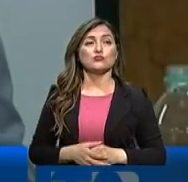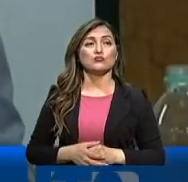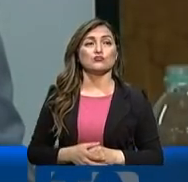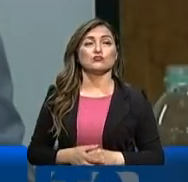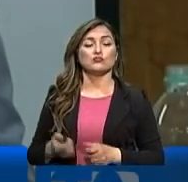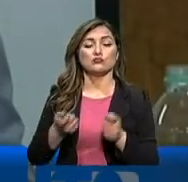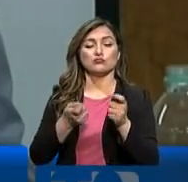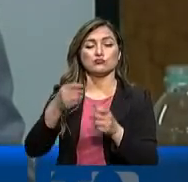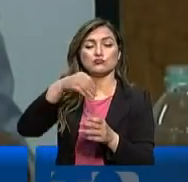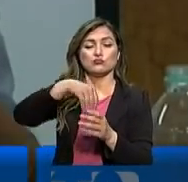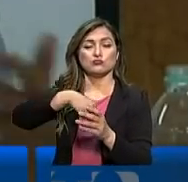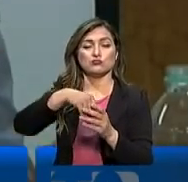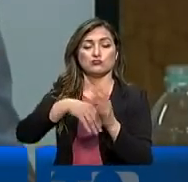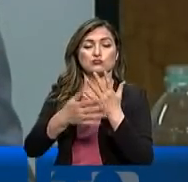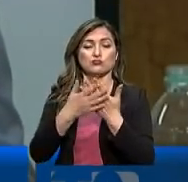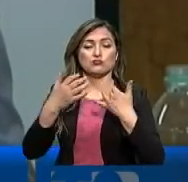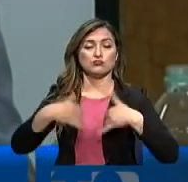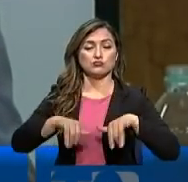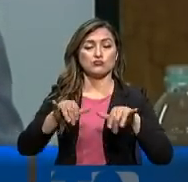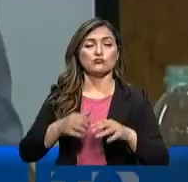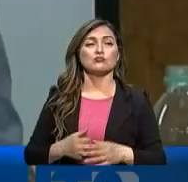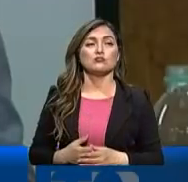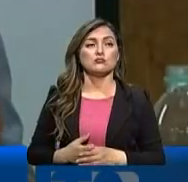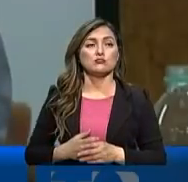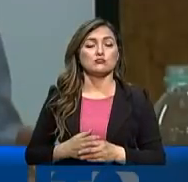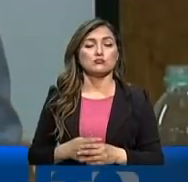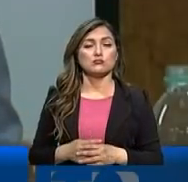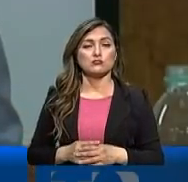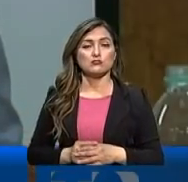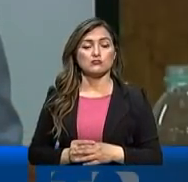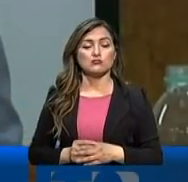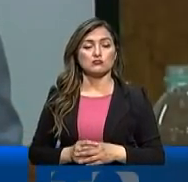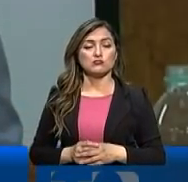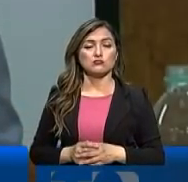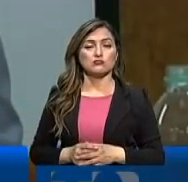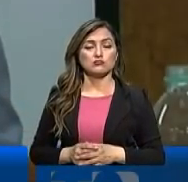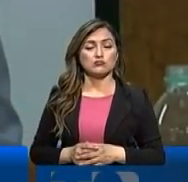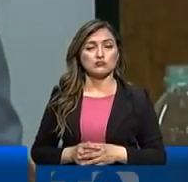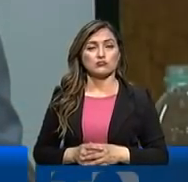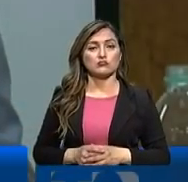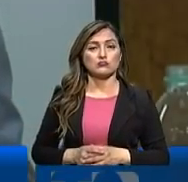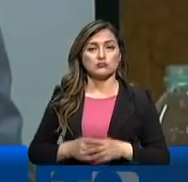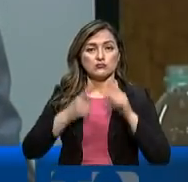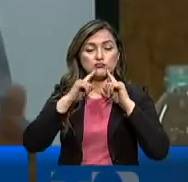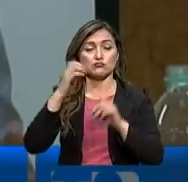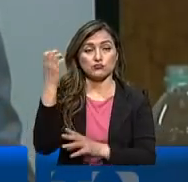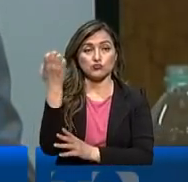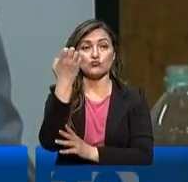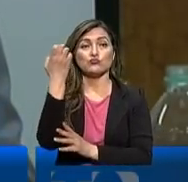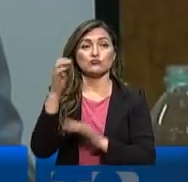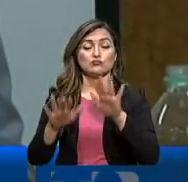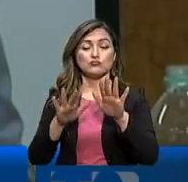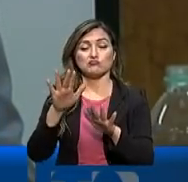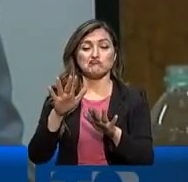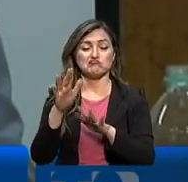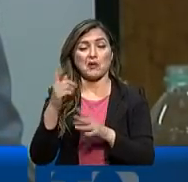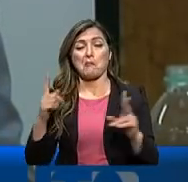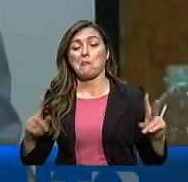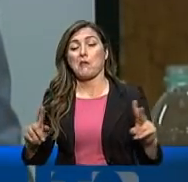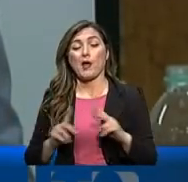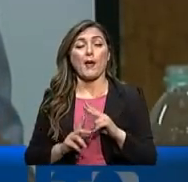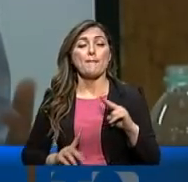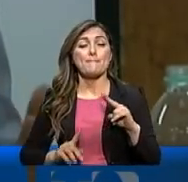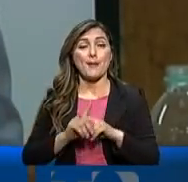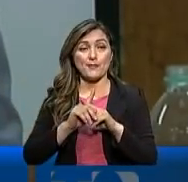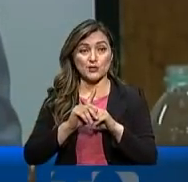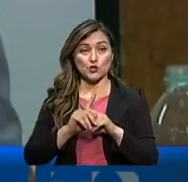control interno se mantiene. Pero estamos en un estado de excepción por cualquier cosa que pueda pasar.